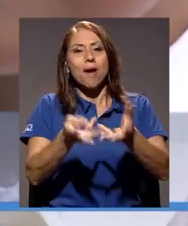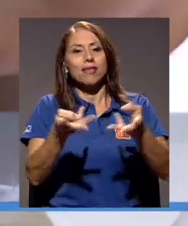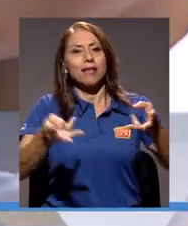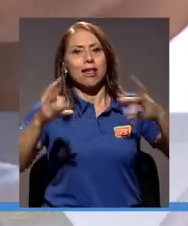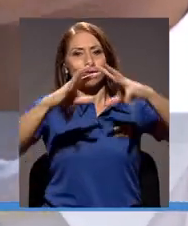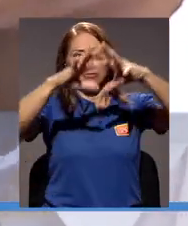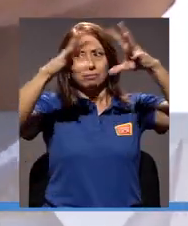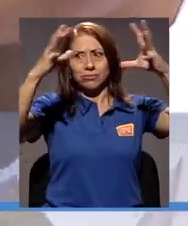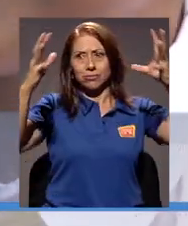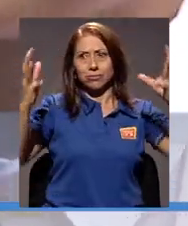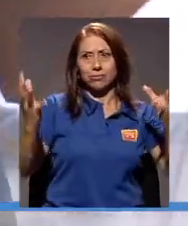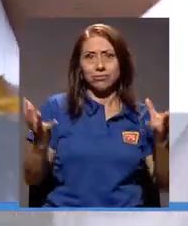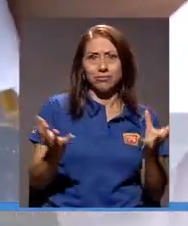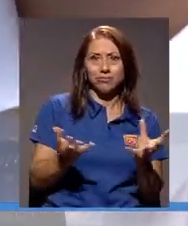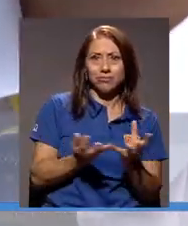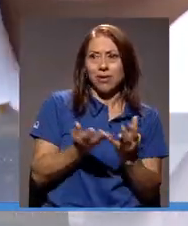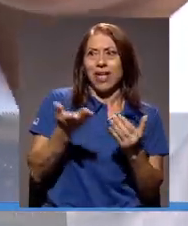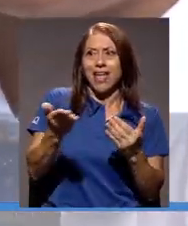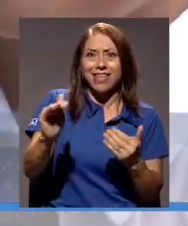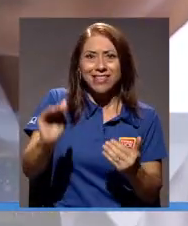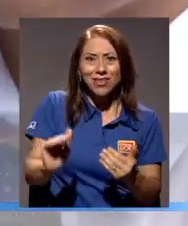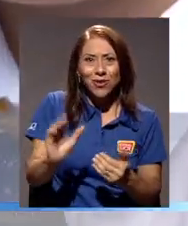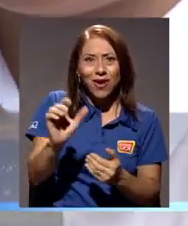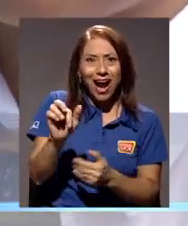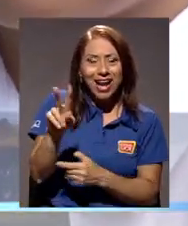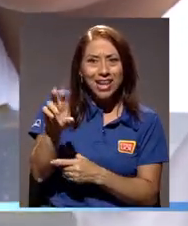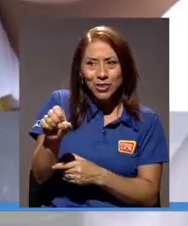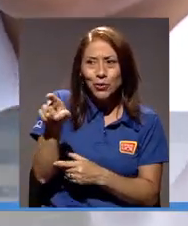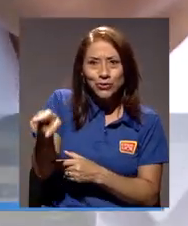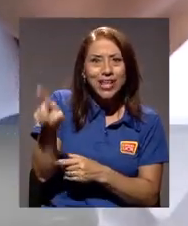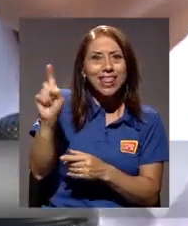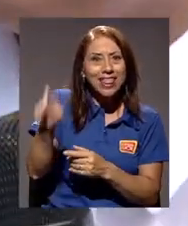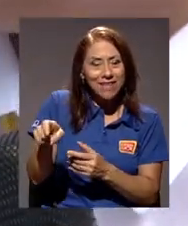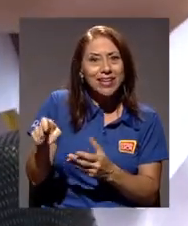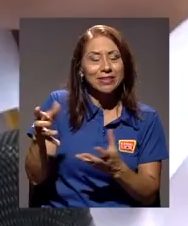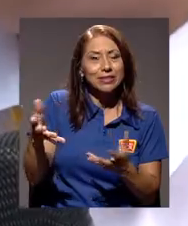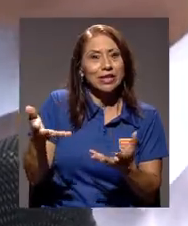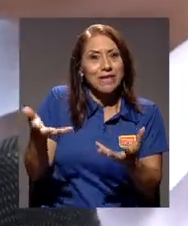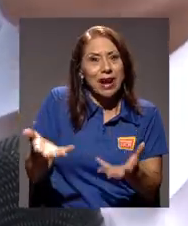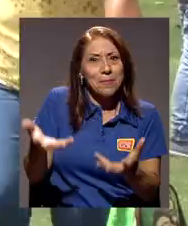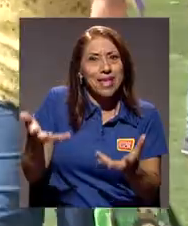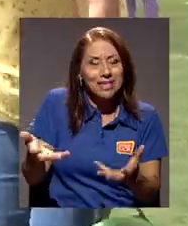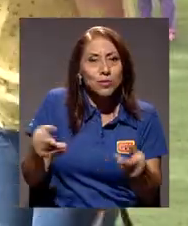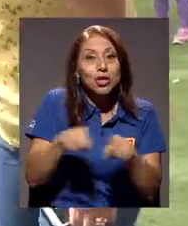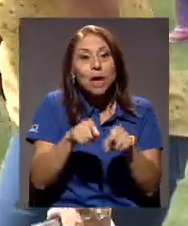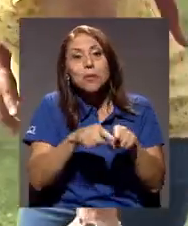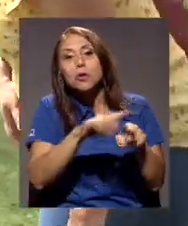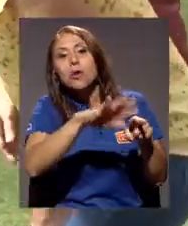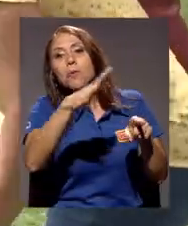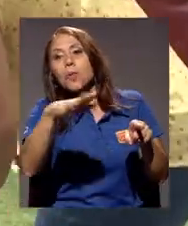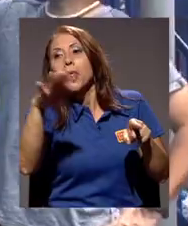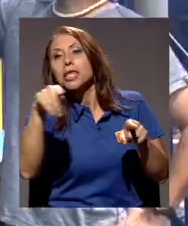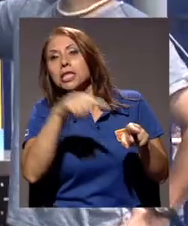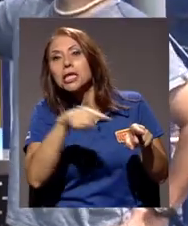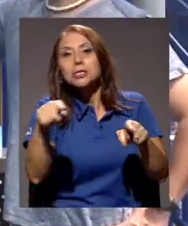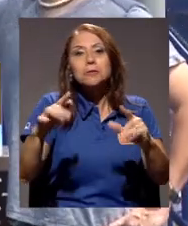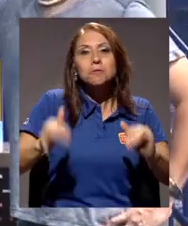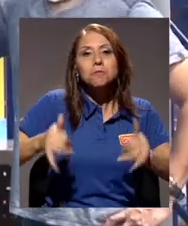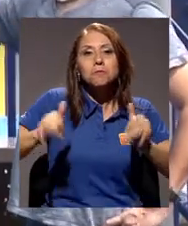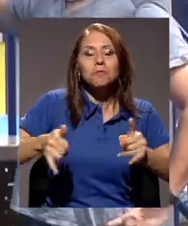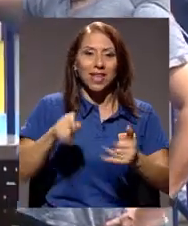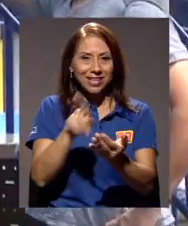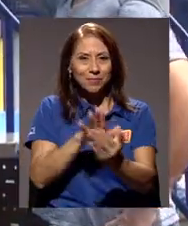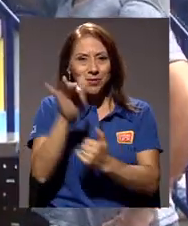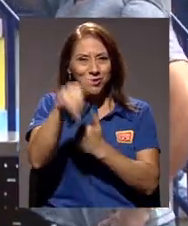gigante, con unos carritos que tienen que llevar peso y una montañita. Este